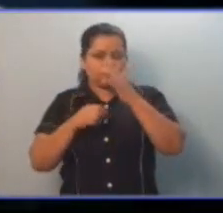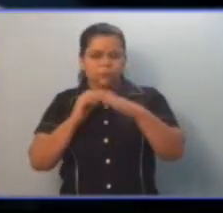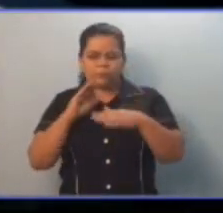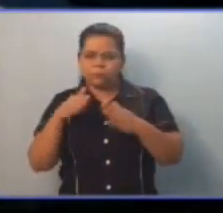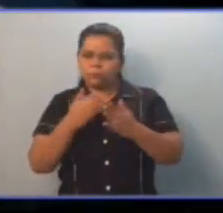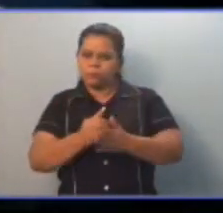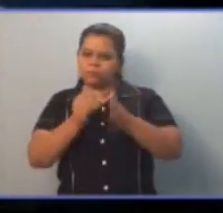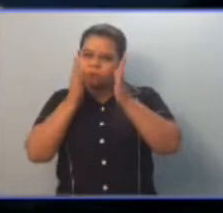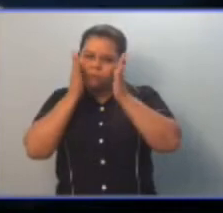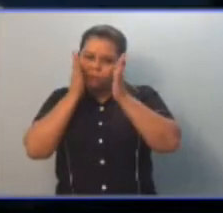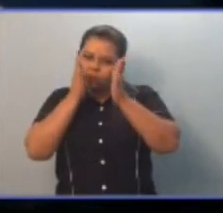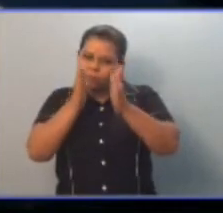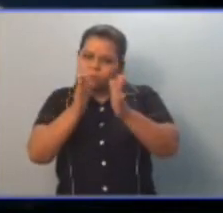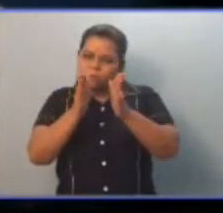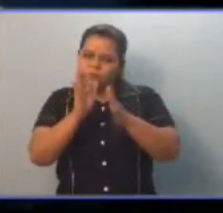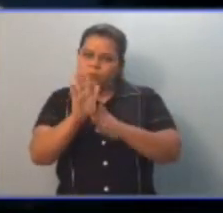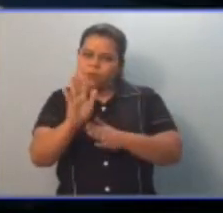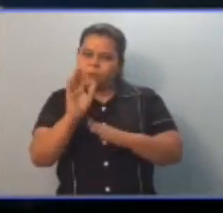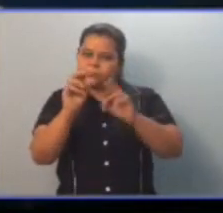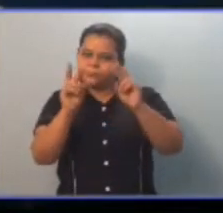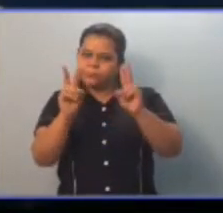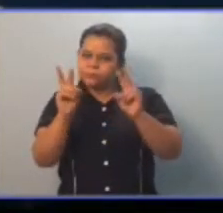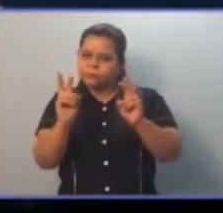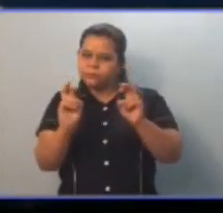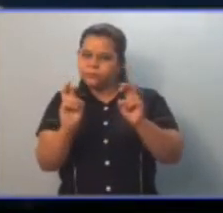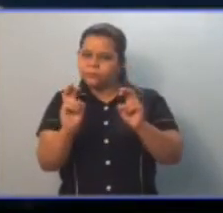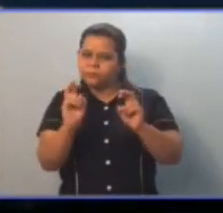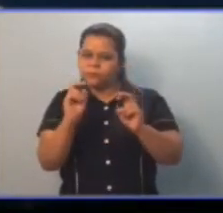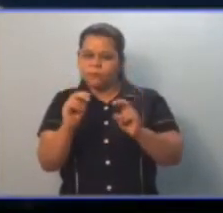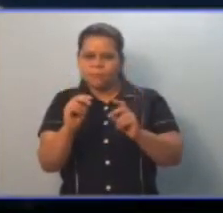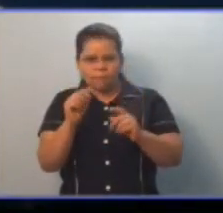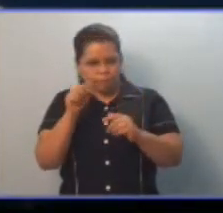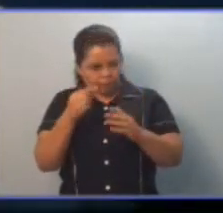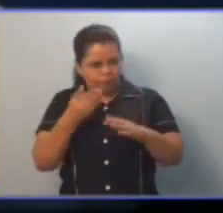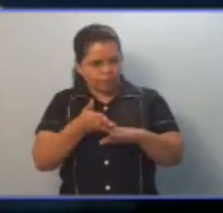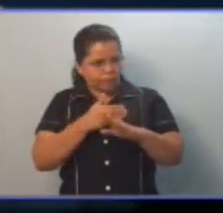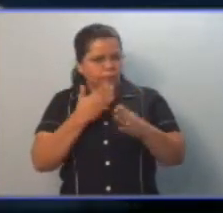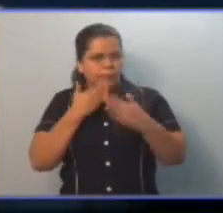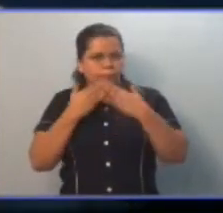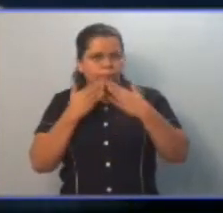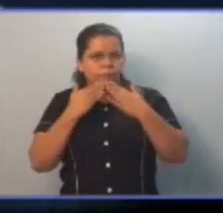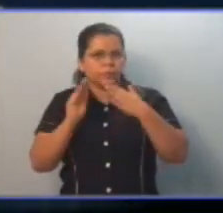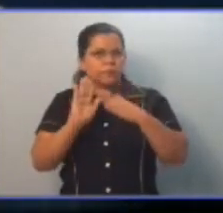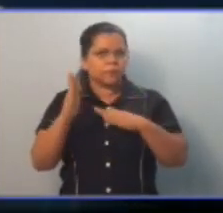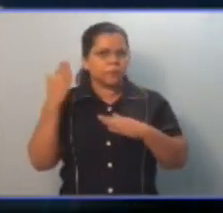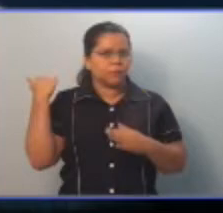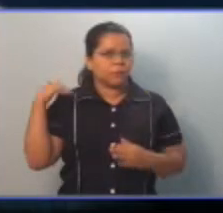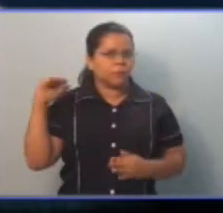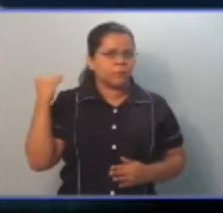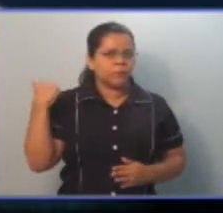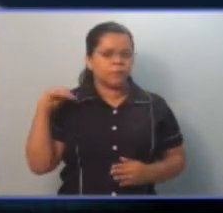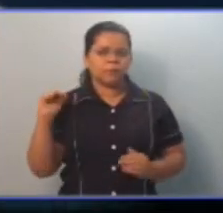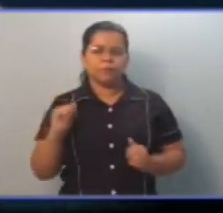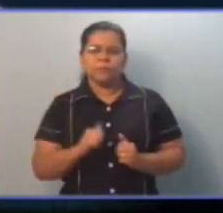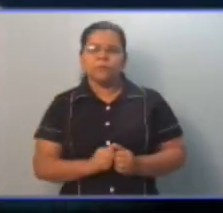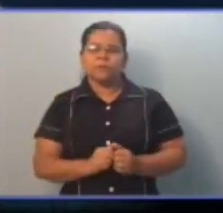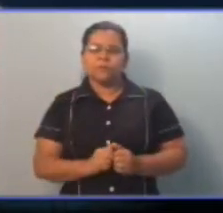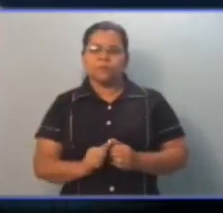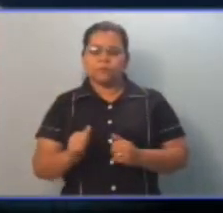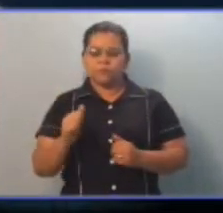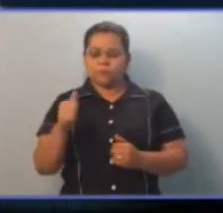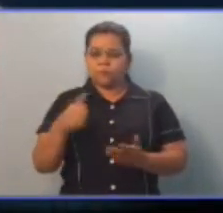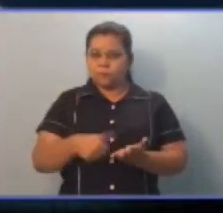los temas, las temáticas en las que usted ha profundizado, su experiencia